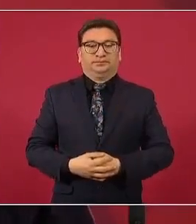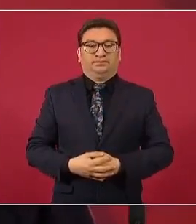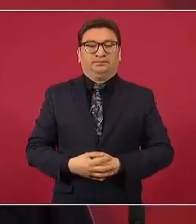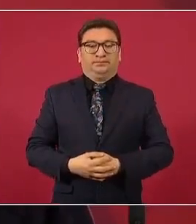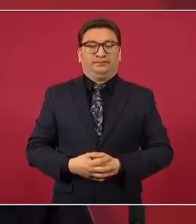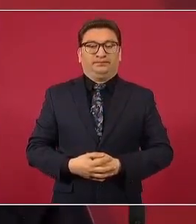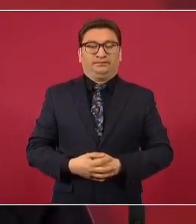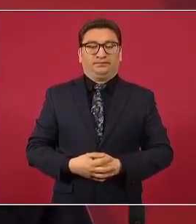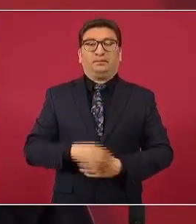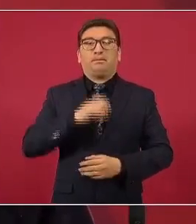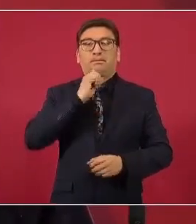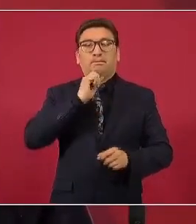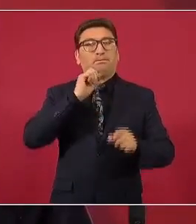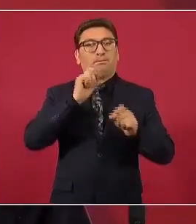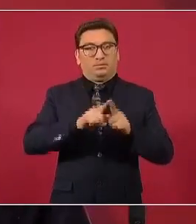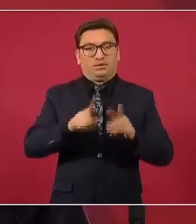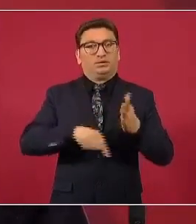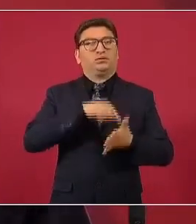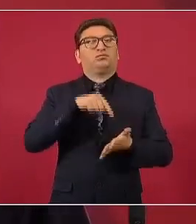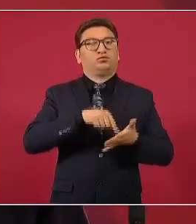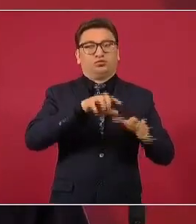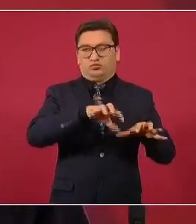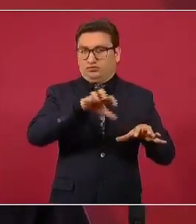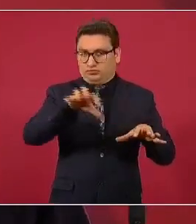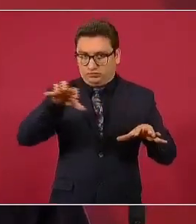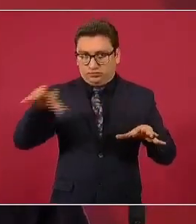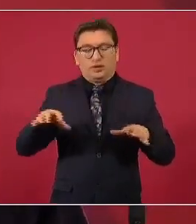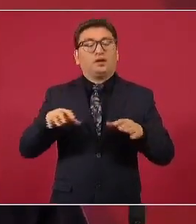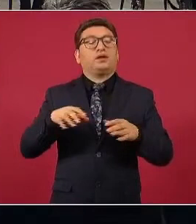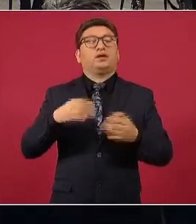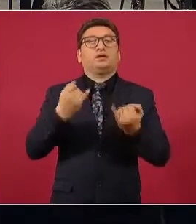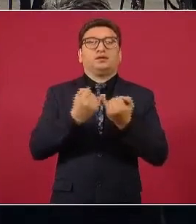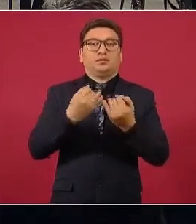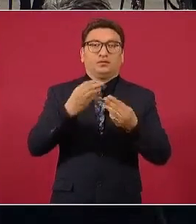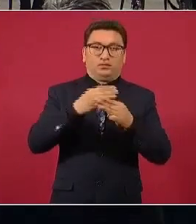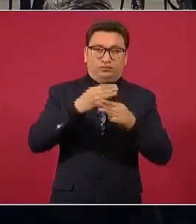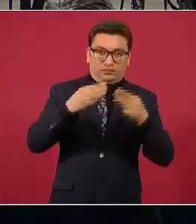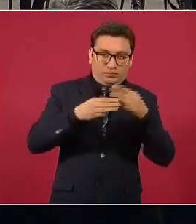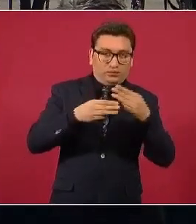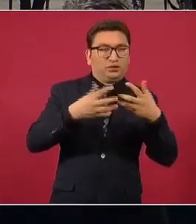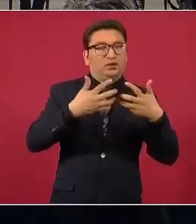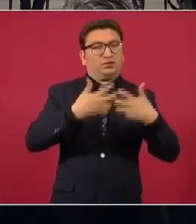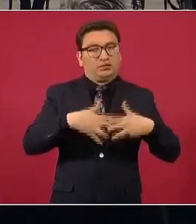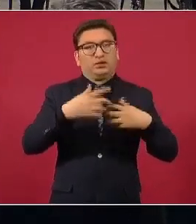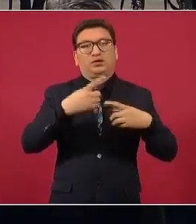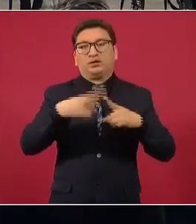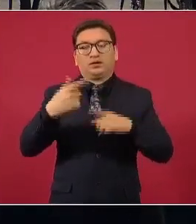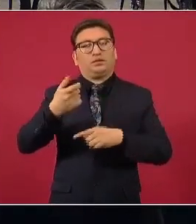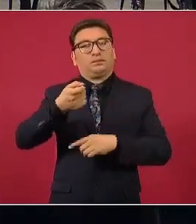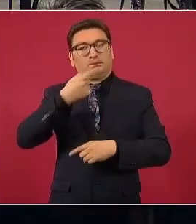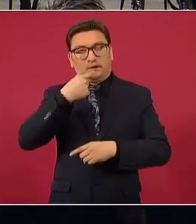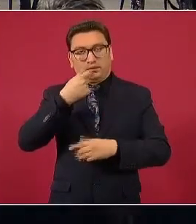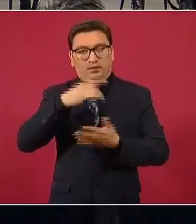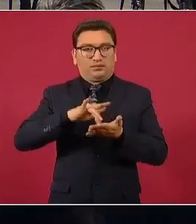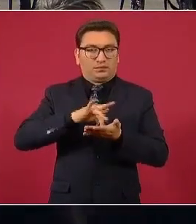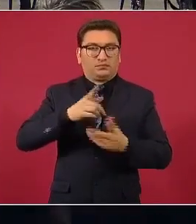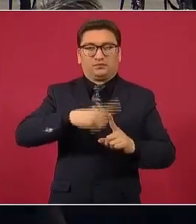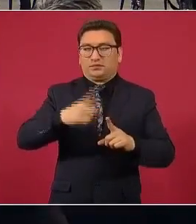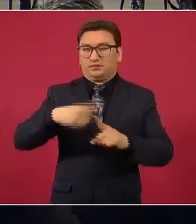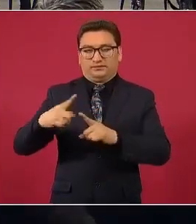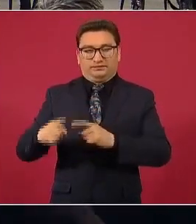Lo mismo en instalaciones, lo mismo en equipo y medicamentos.